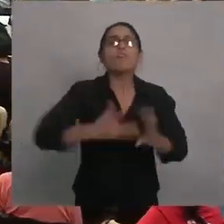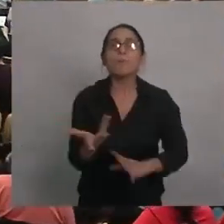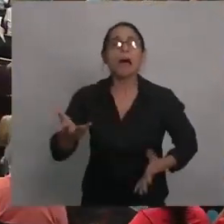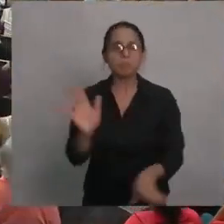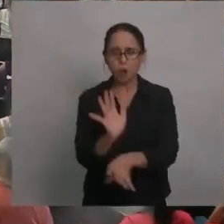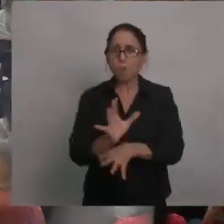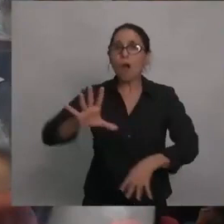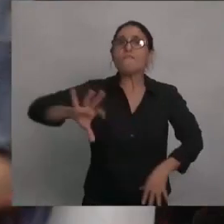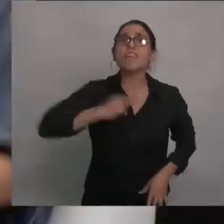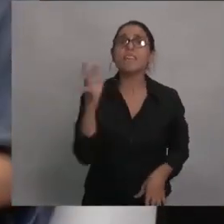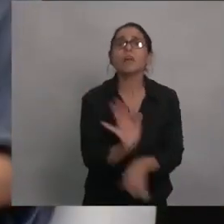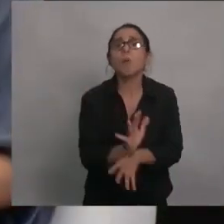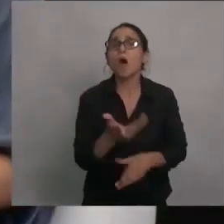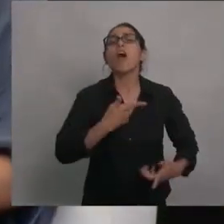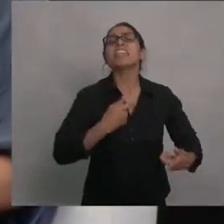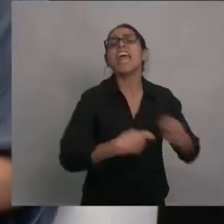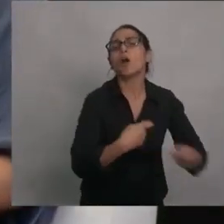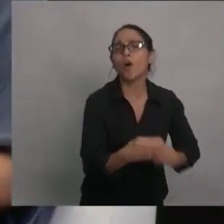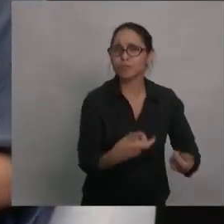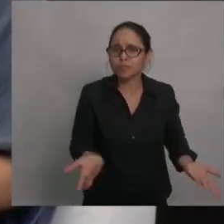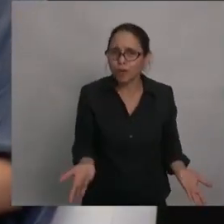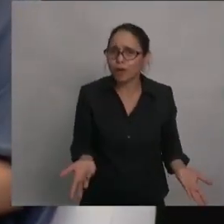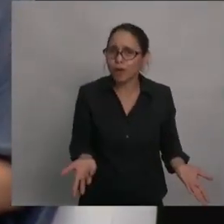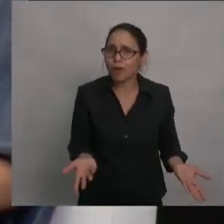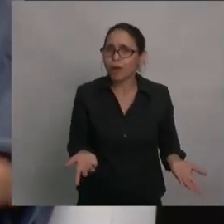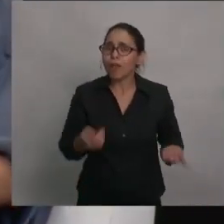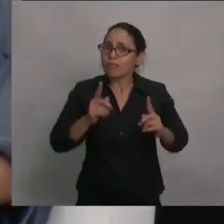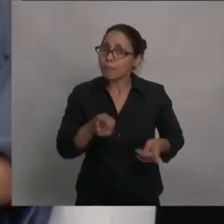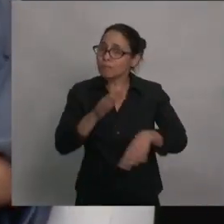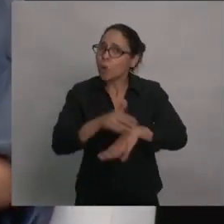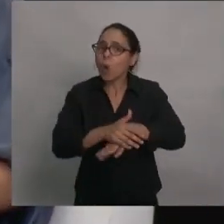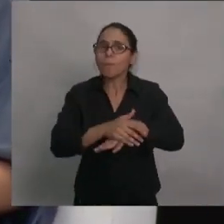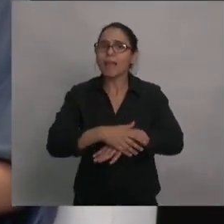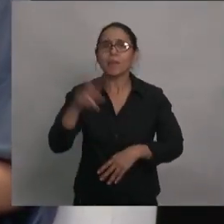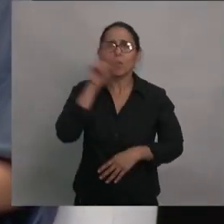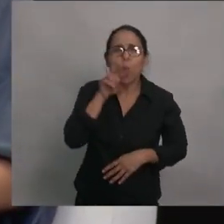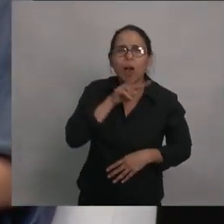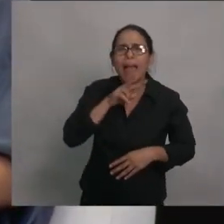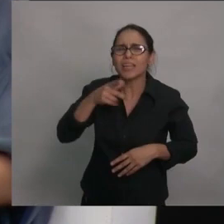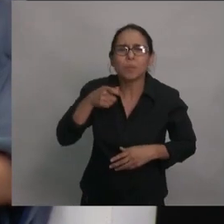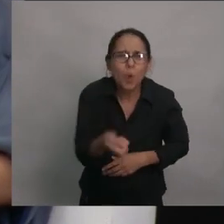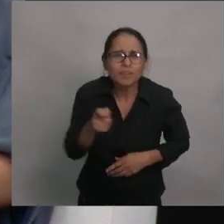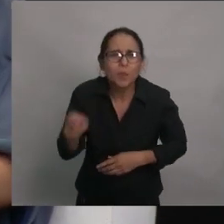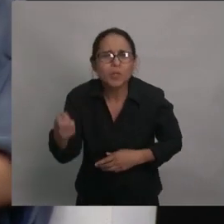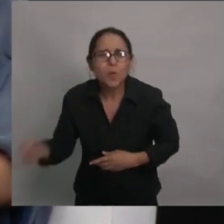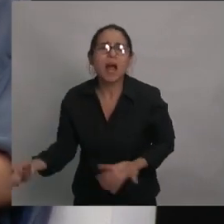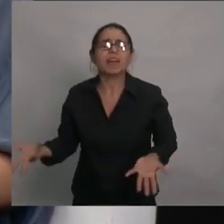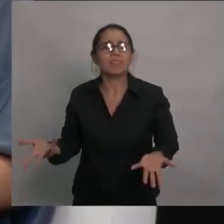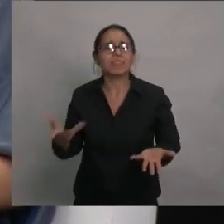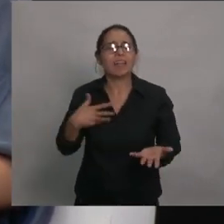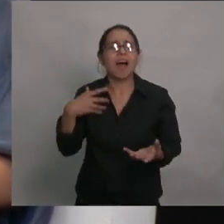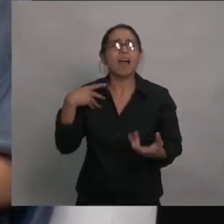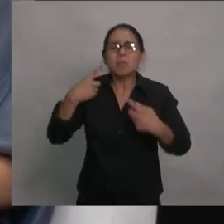generado tantísima violencia y tantísimos feminicidios. La escasez real, la